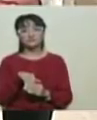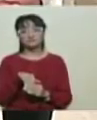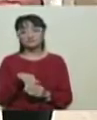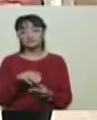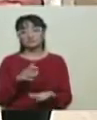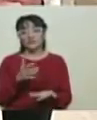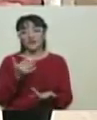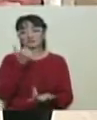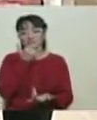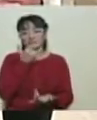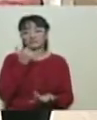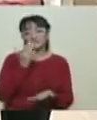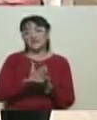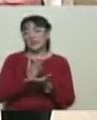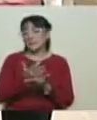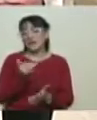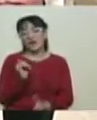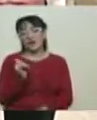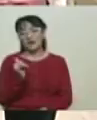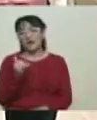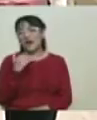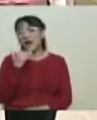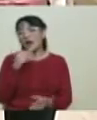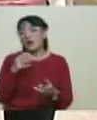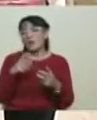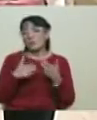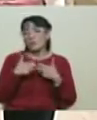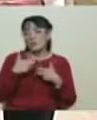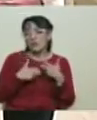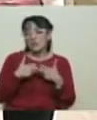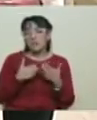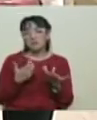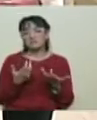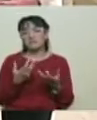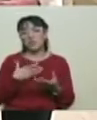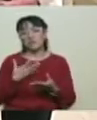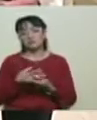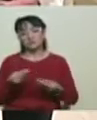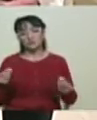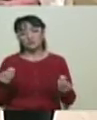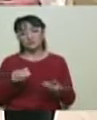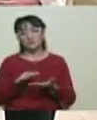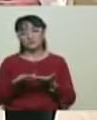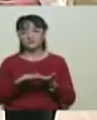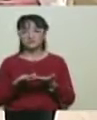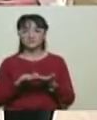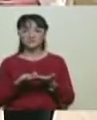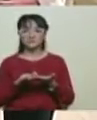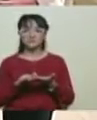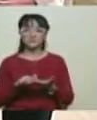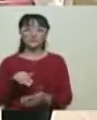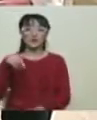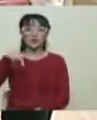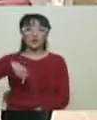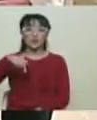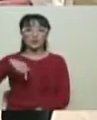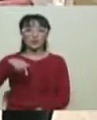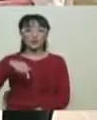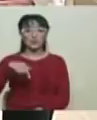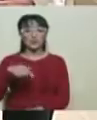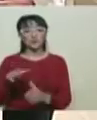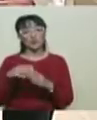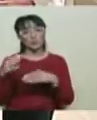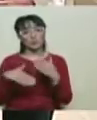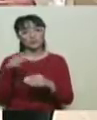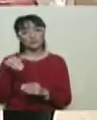algún problemita en alguna mesa que se resuelve. Así ha sido el caso hoy nuevamente, así como en todos los